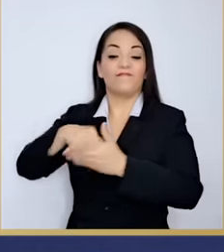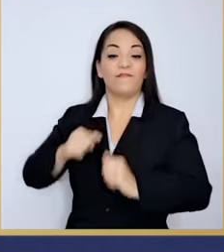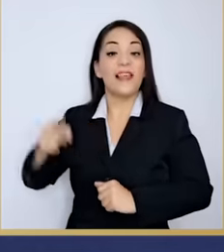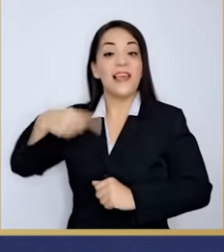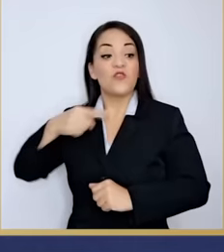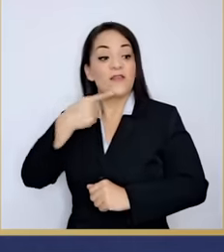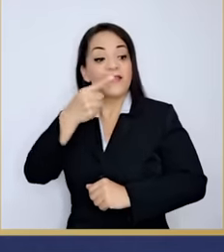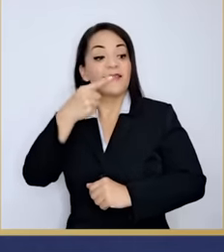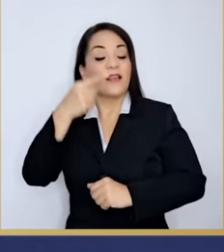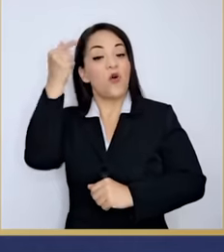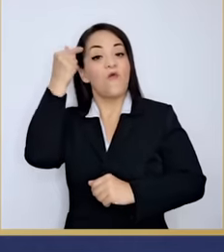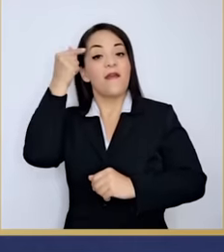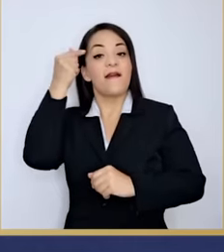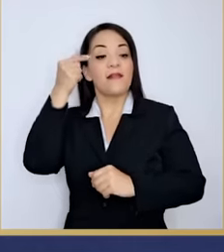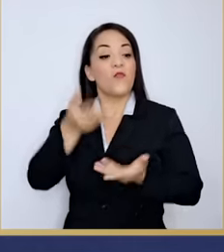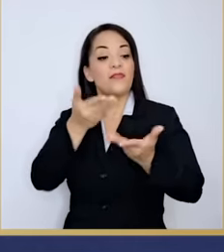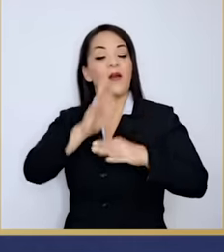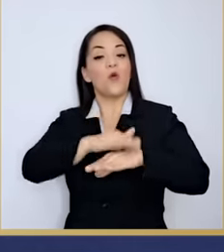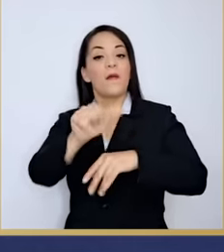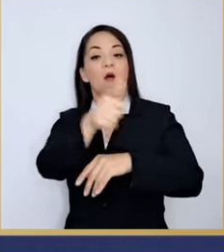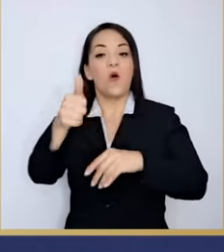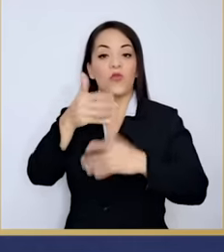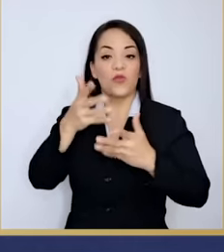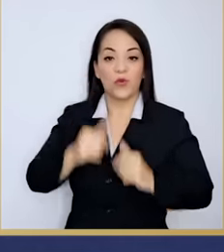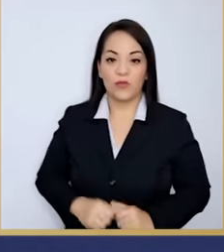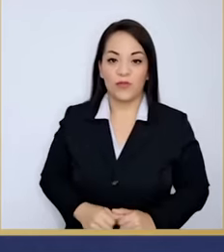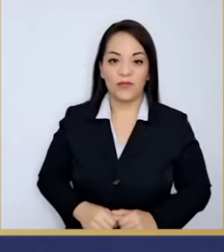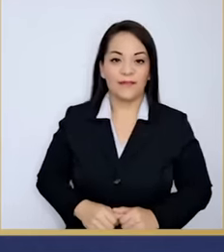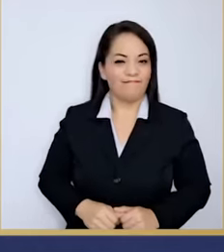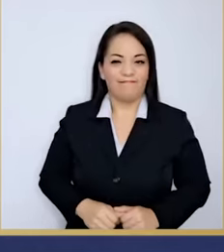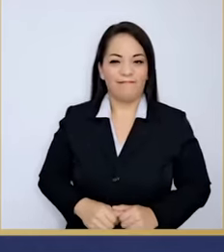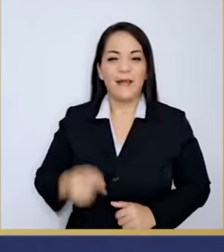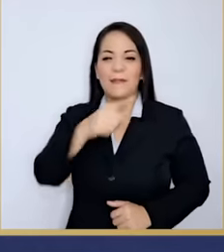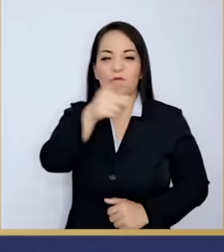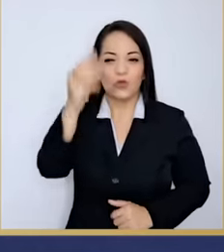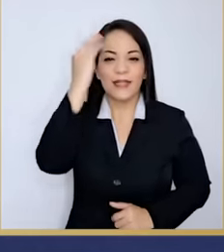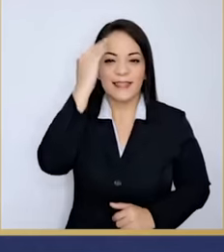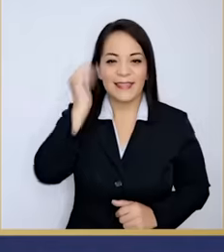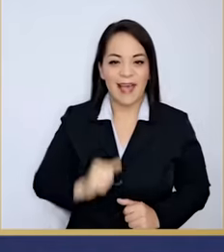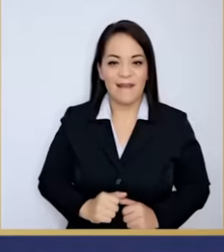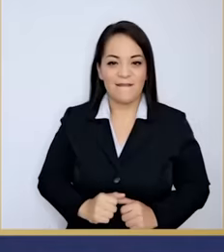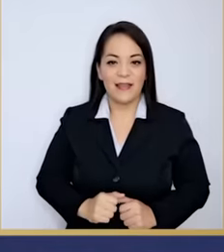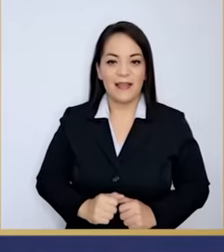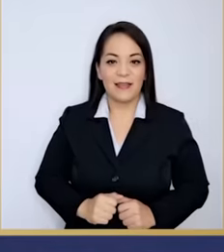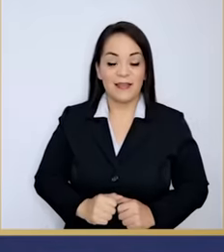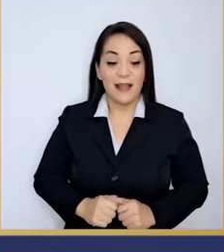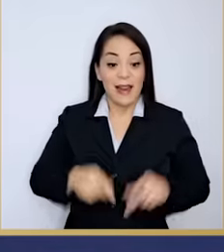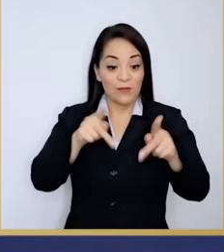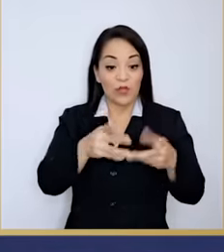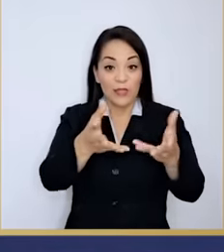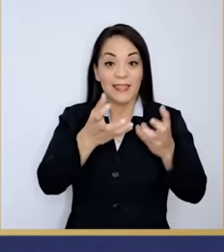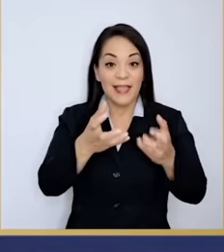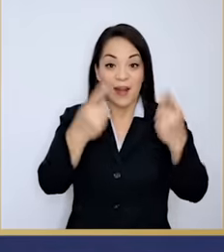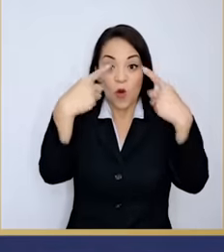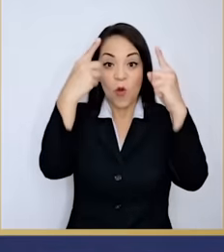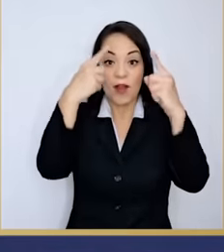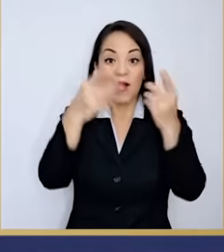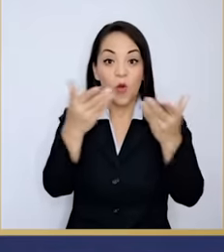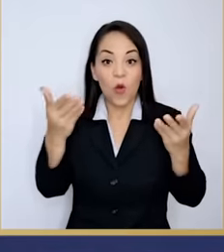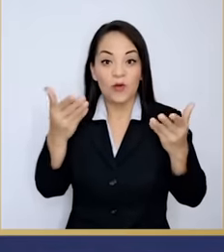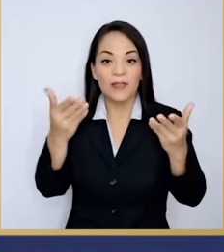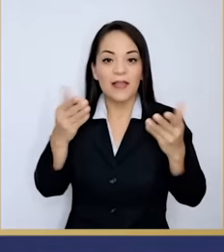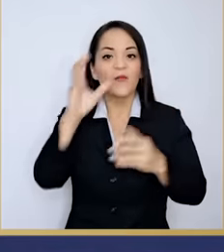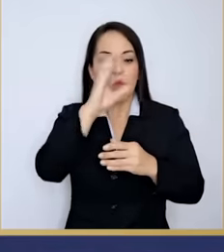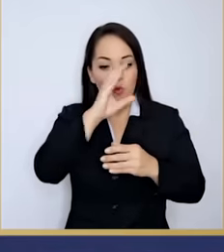gobierno lo único que hace es echarle la culpa a los demás. Ustedes lo saben, el que quiere hacer algo le busca la comba